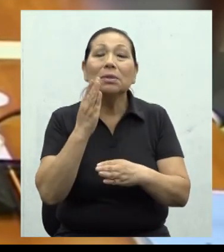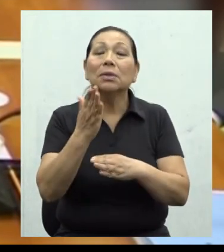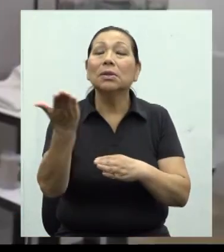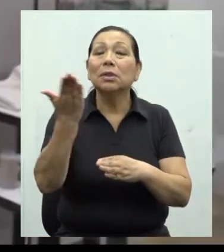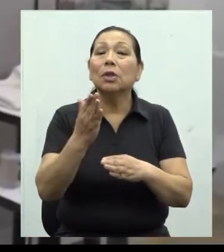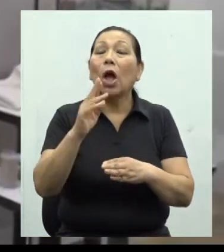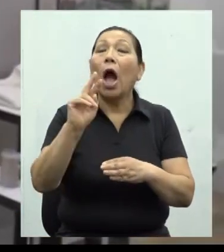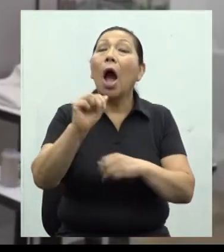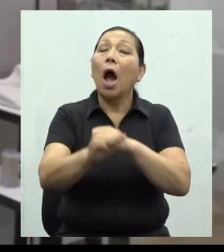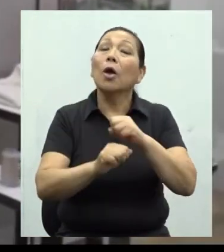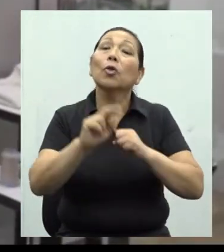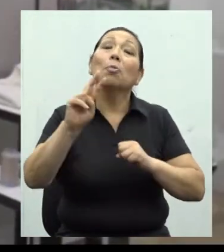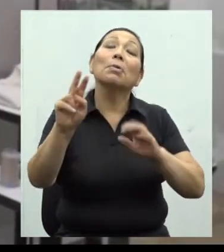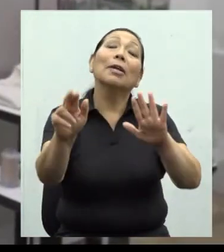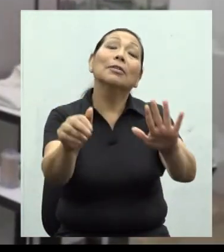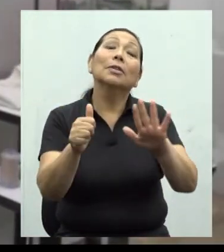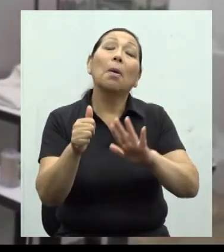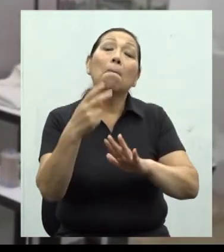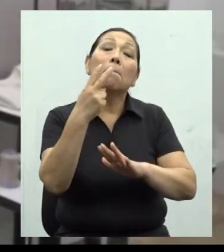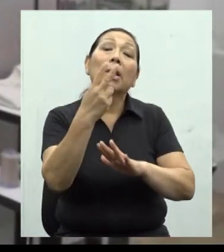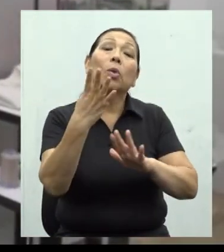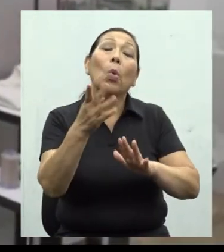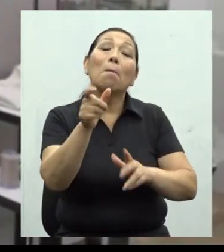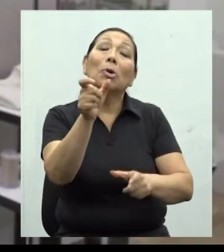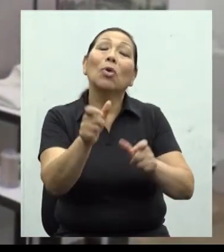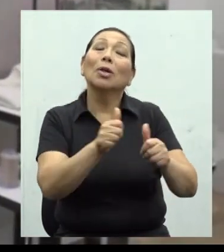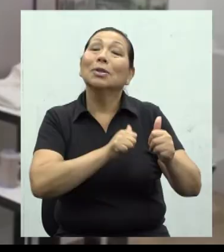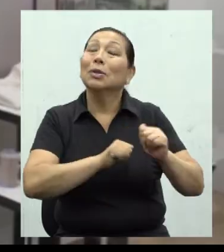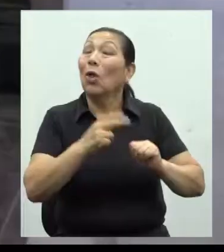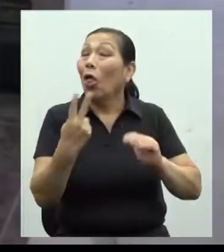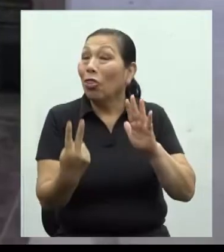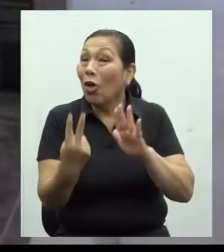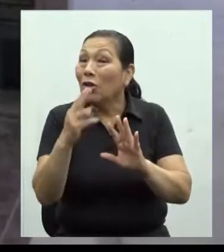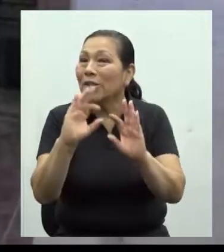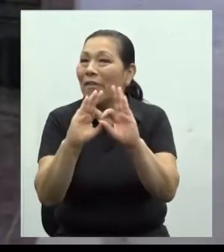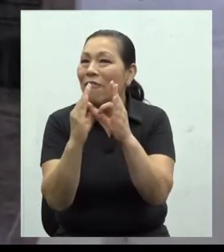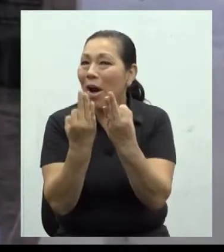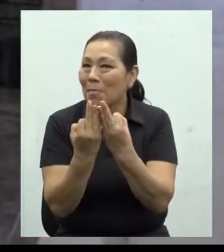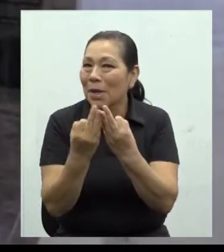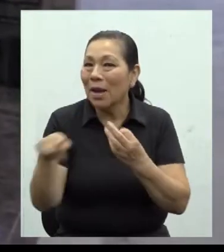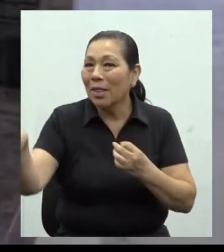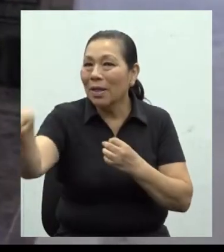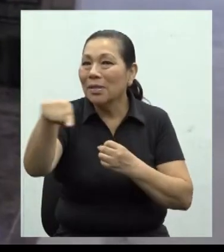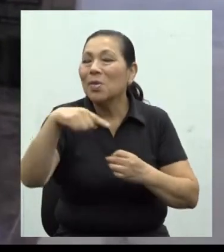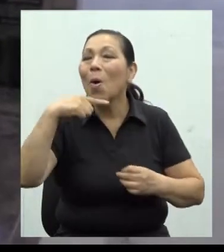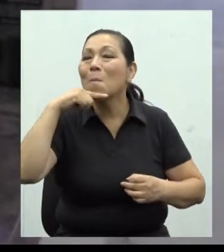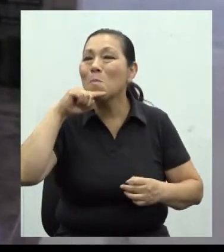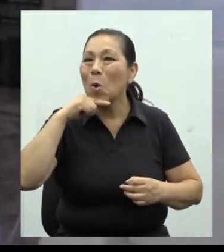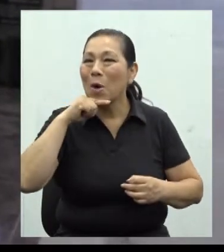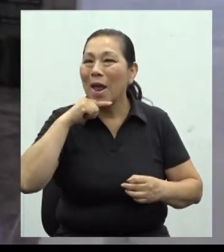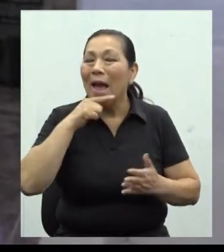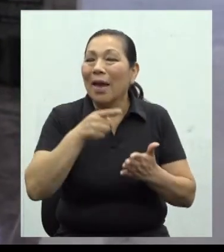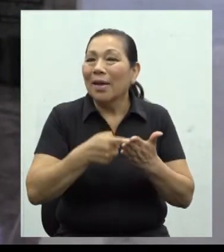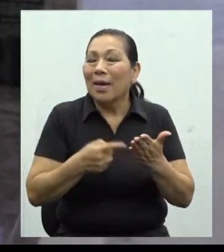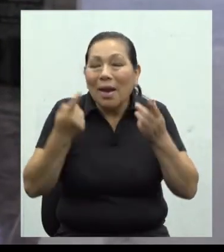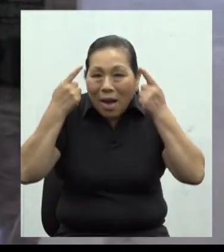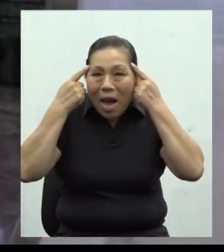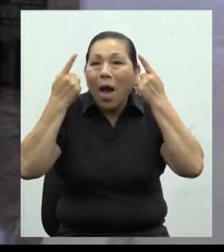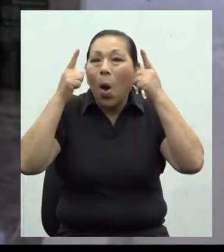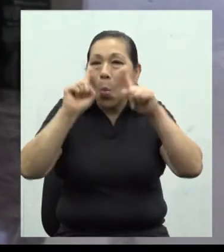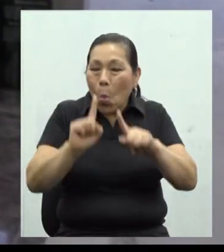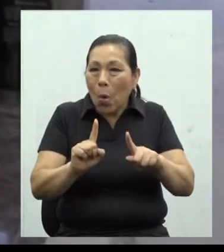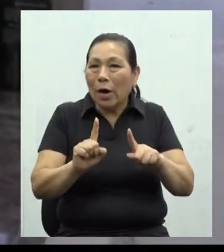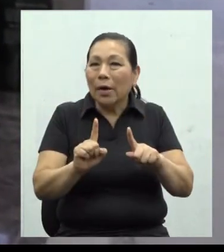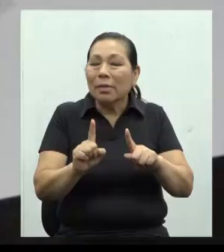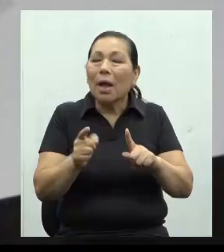en 2016 por 29 víctimas y 12 familiares de estas mujeres, que consideran que el acuerdo